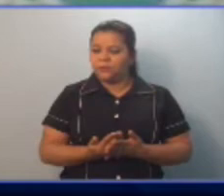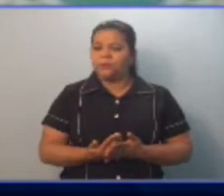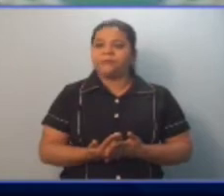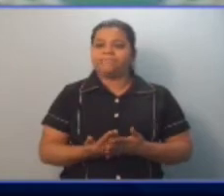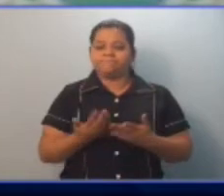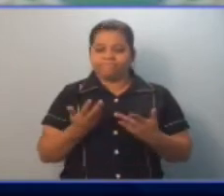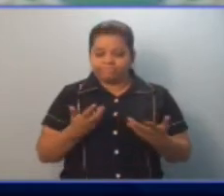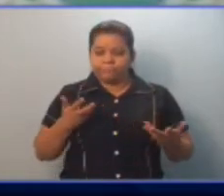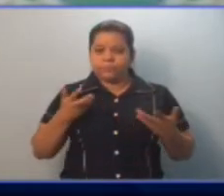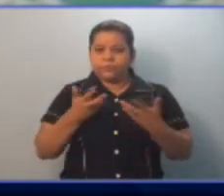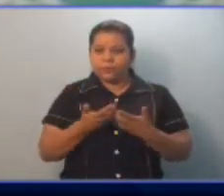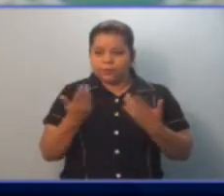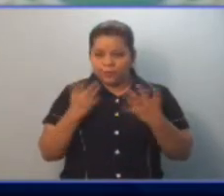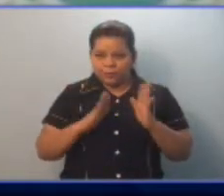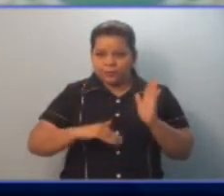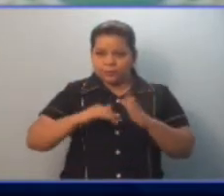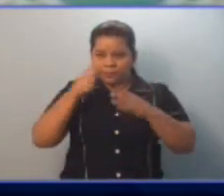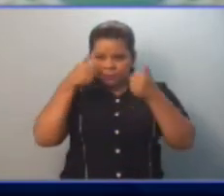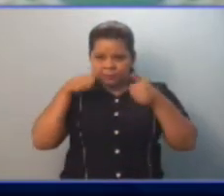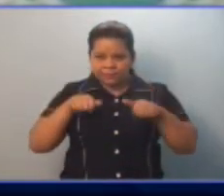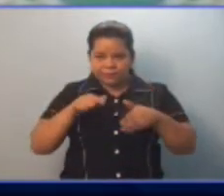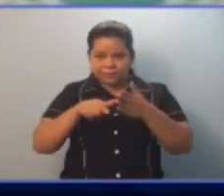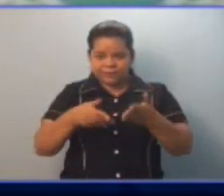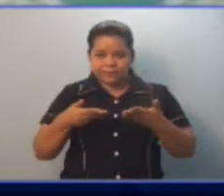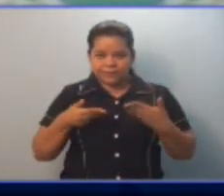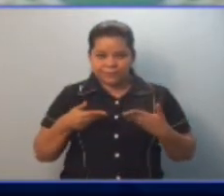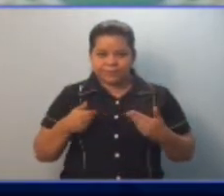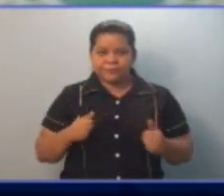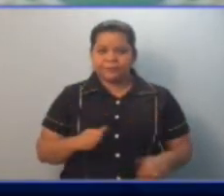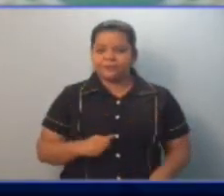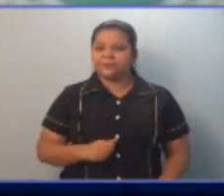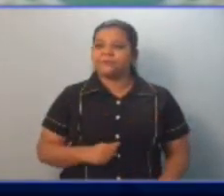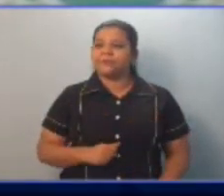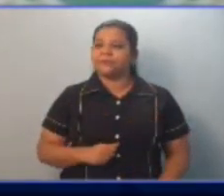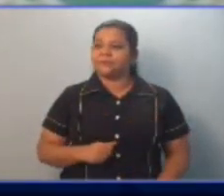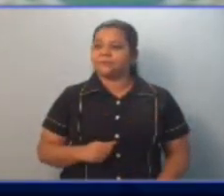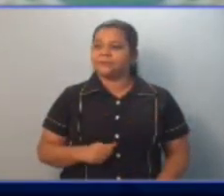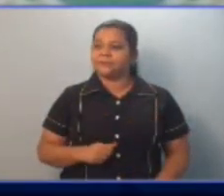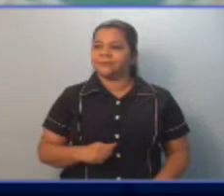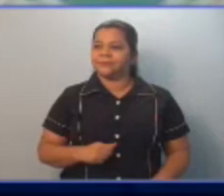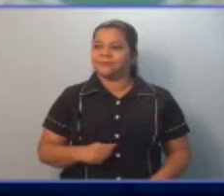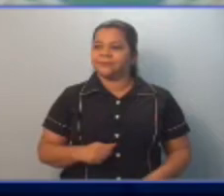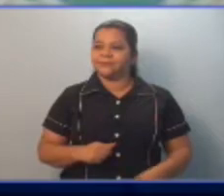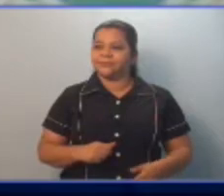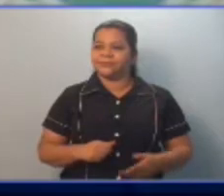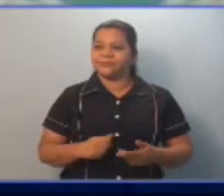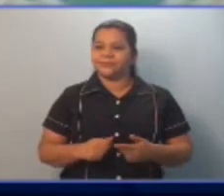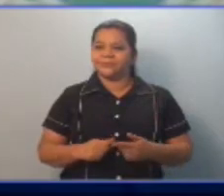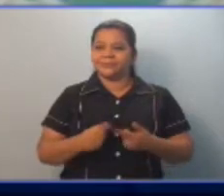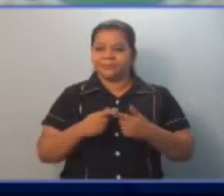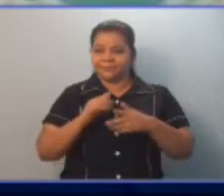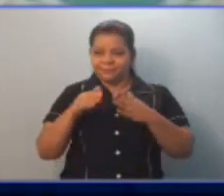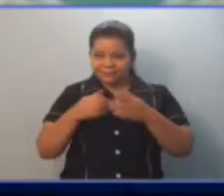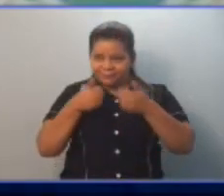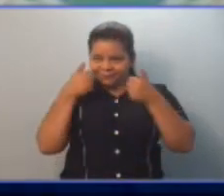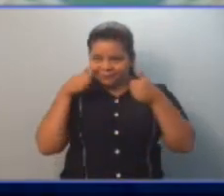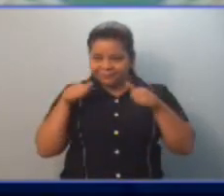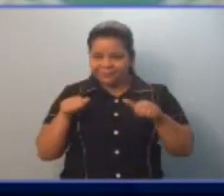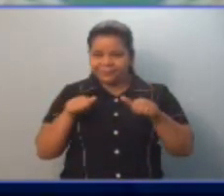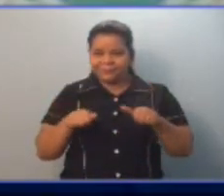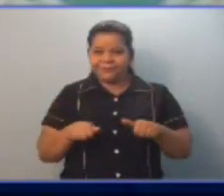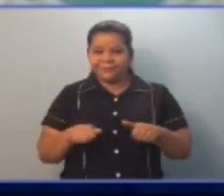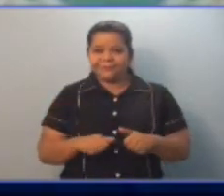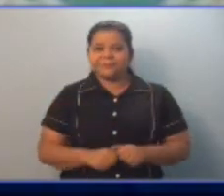es generador de seguridad jurídica. Los derechos humanos son esos atributos inherentes